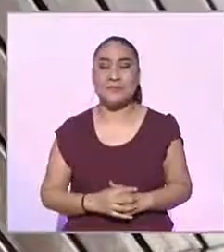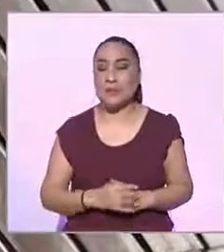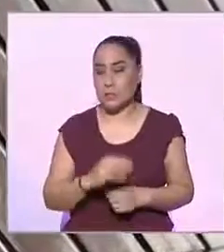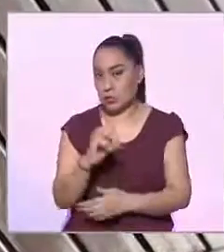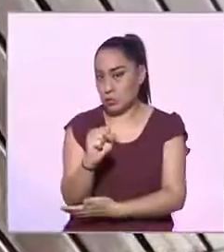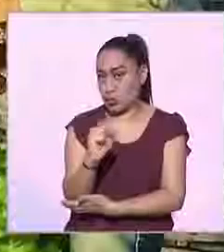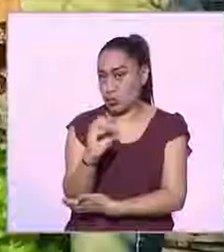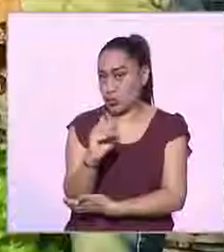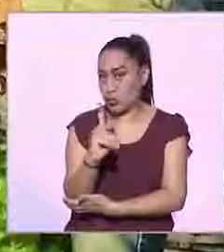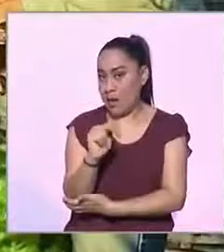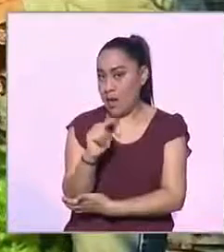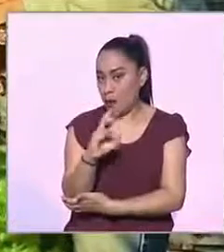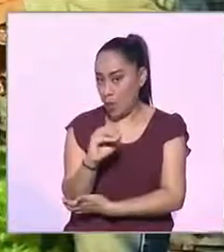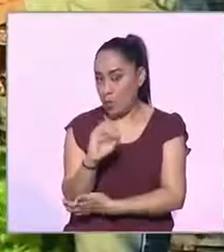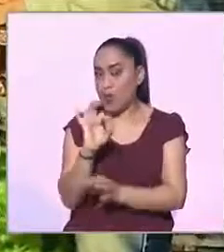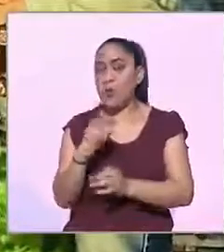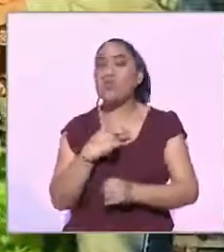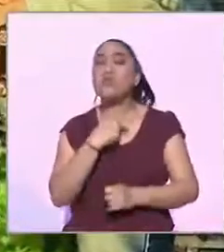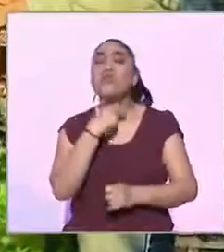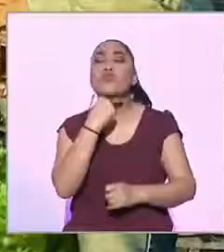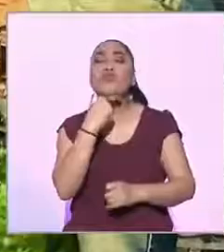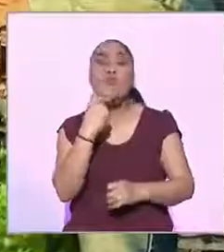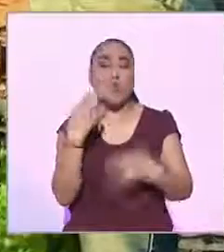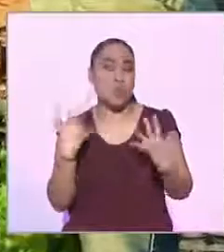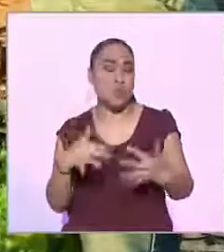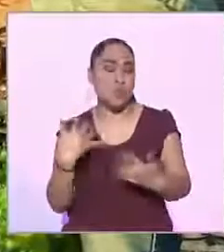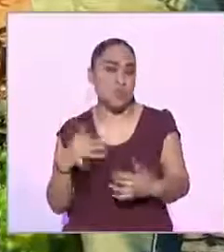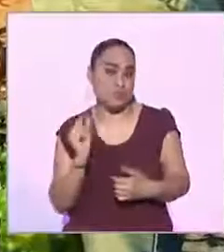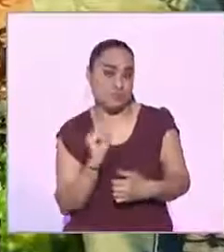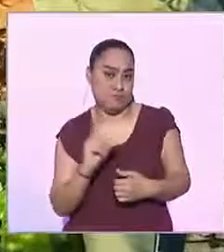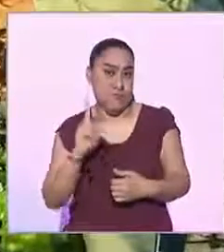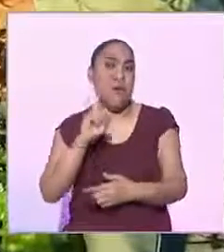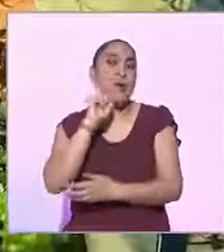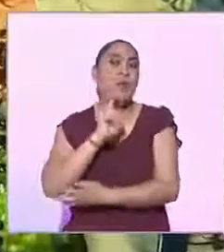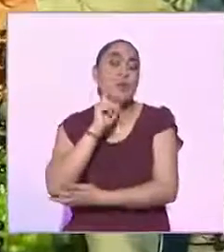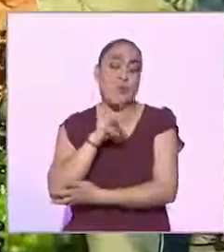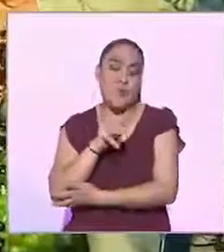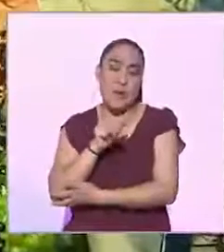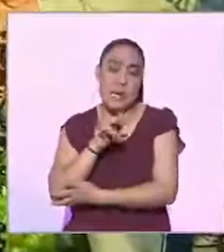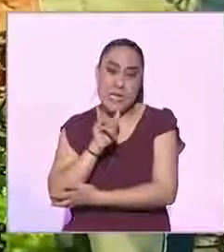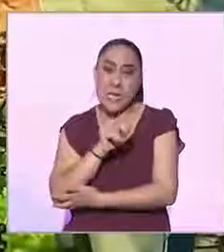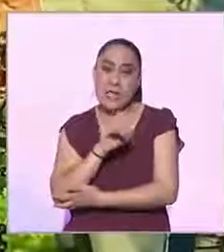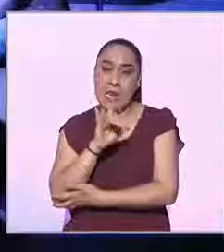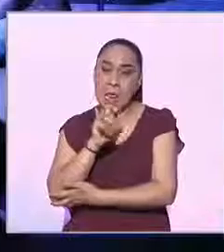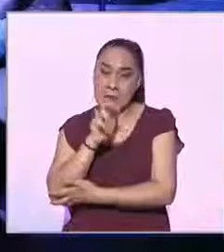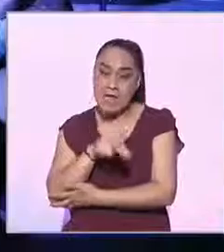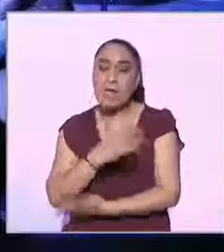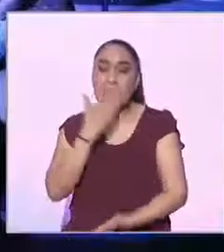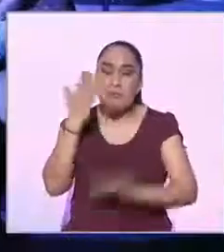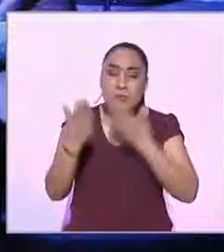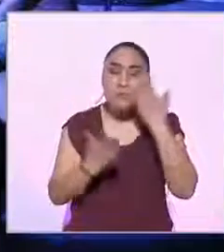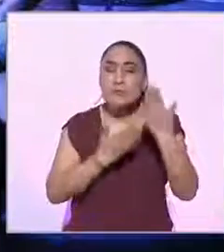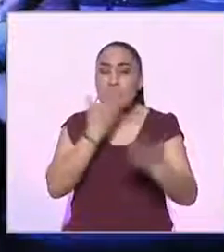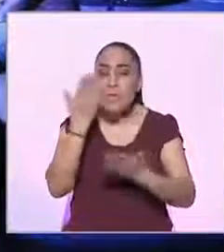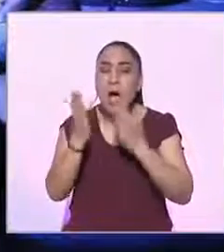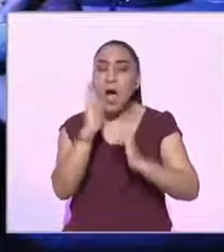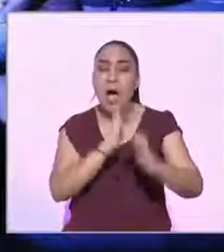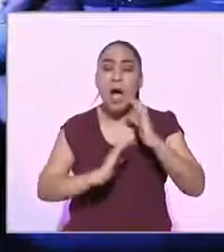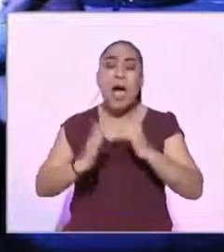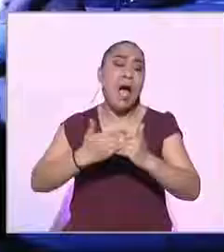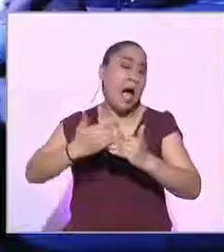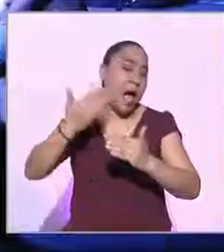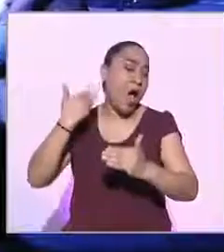Soprano. Con una voz y un timbre excepcionales, María del Carmen Camarena comenzó a estudiar canto desde muy temprana